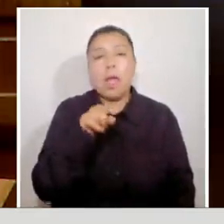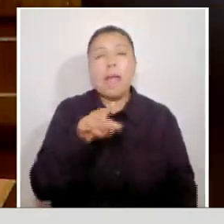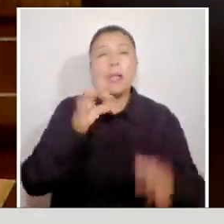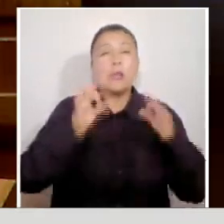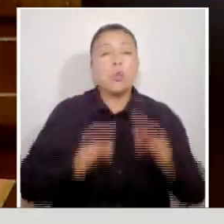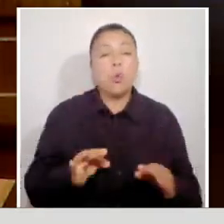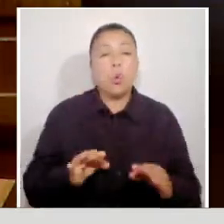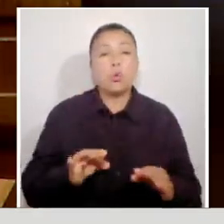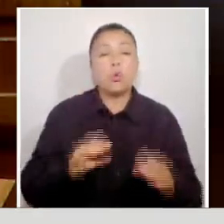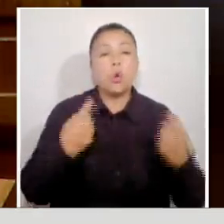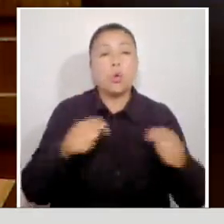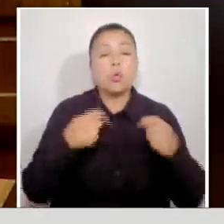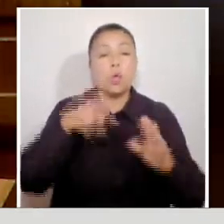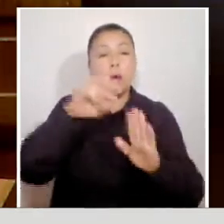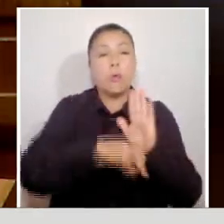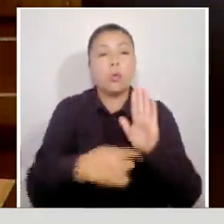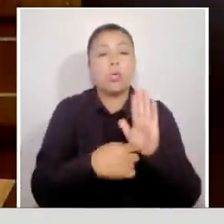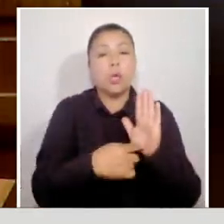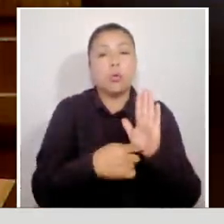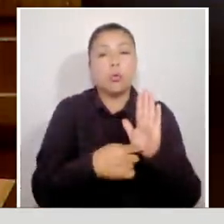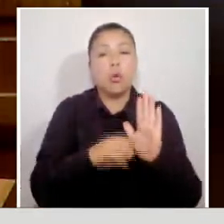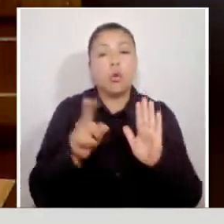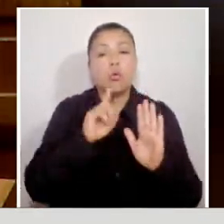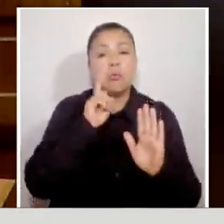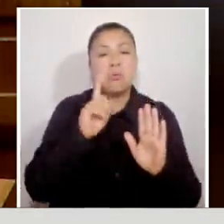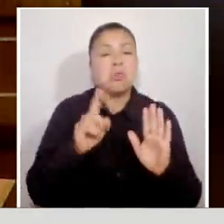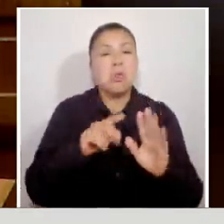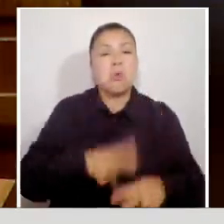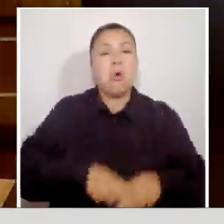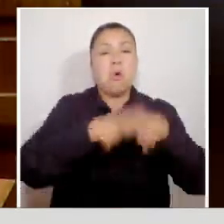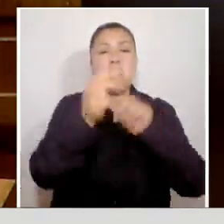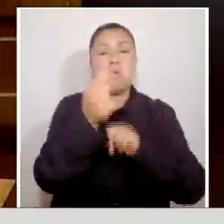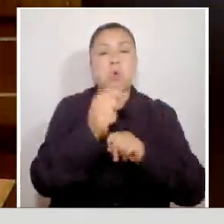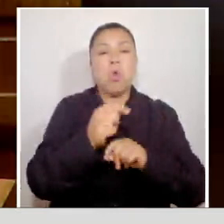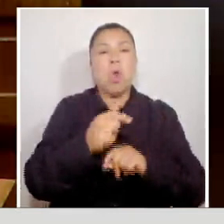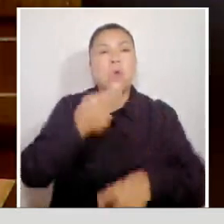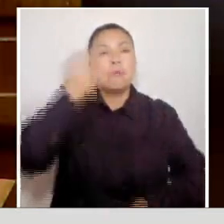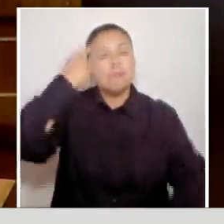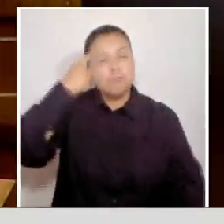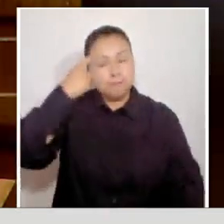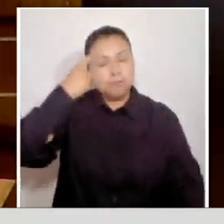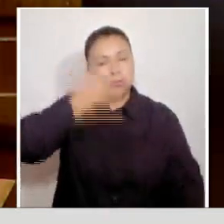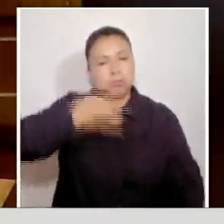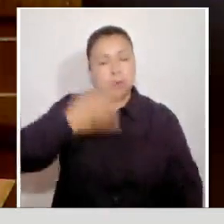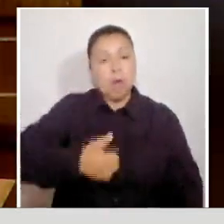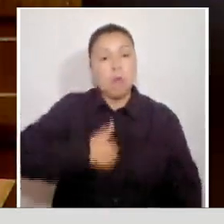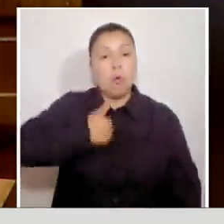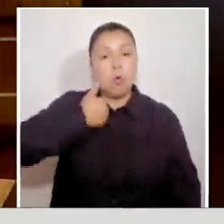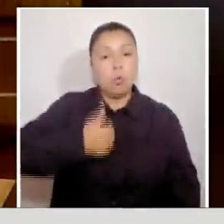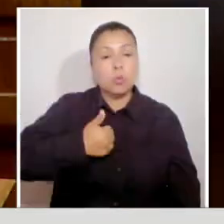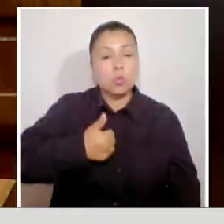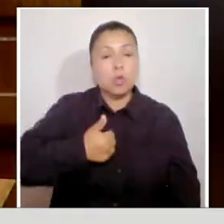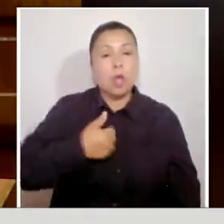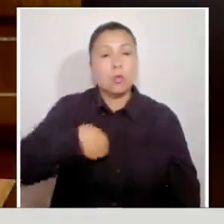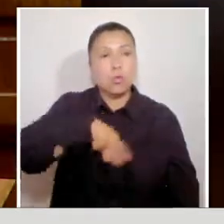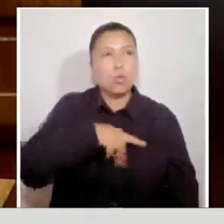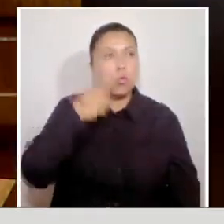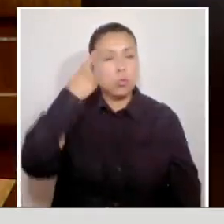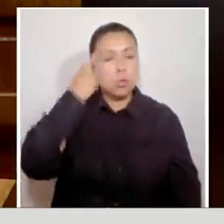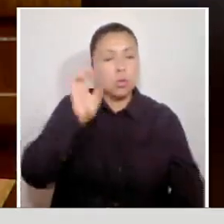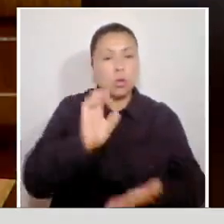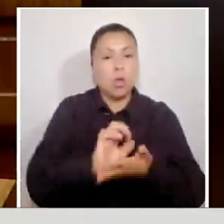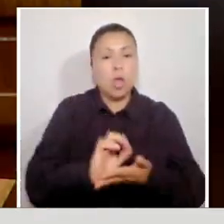lo que se trata este proyecto no tiene que ver con recursos tiene que ver con sentido común y un poco de voluntad si nosotros pensamos que el estado es